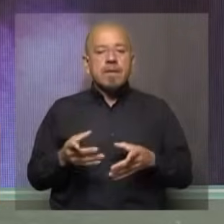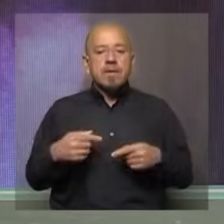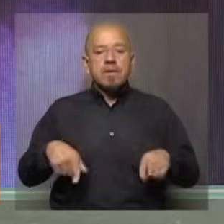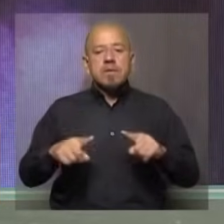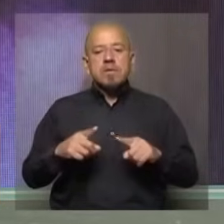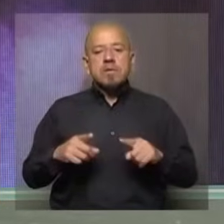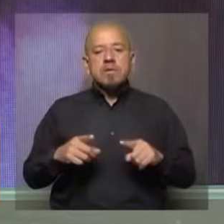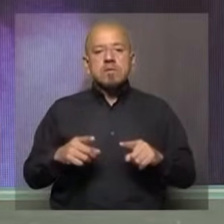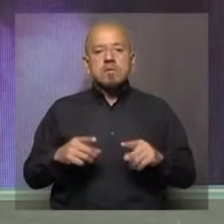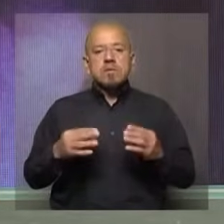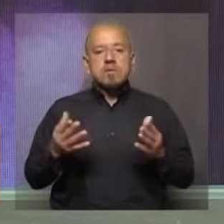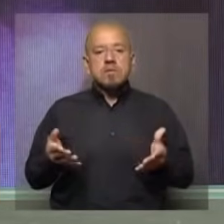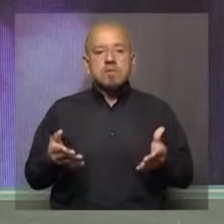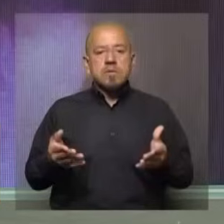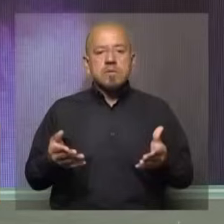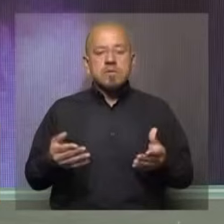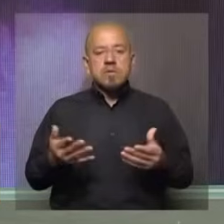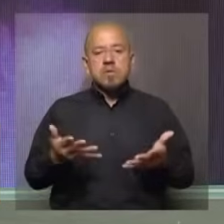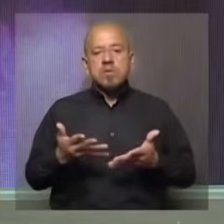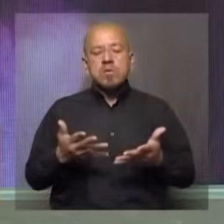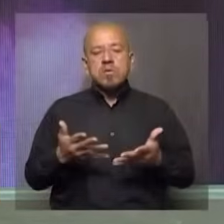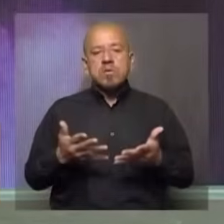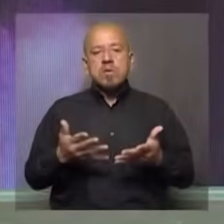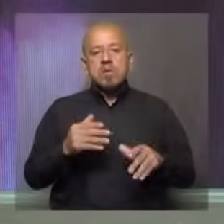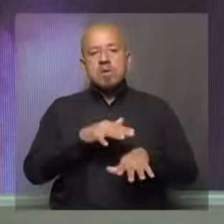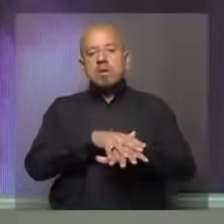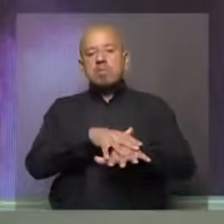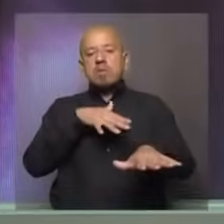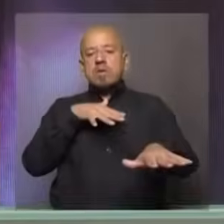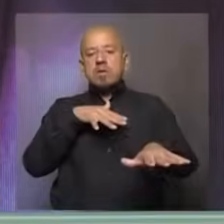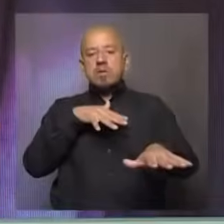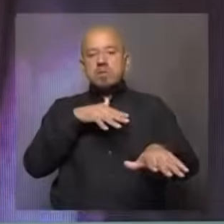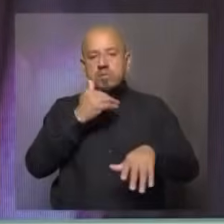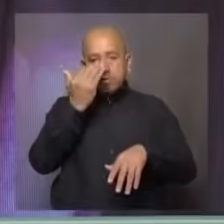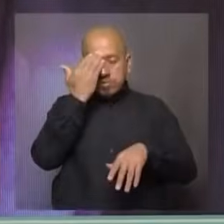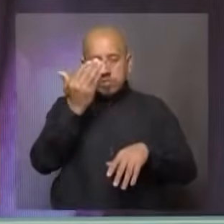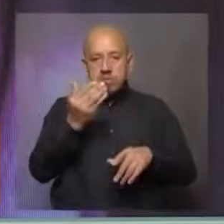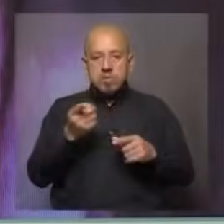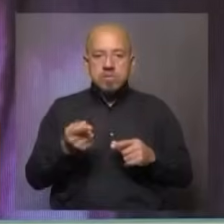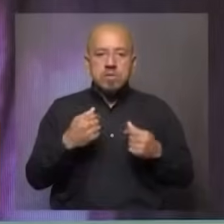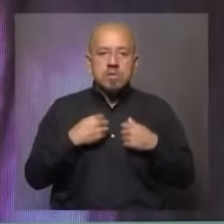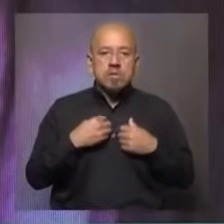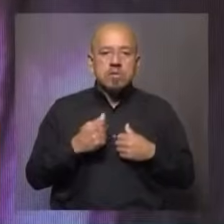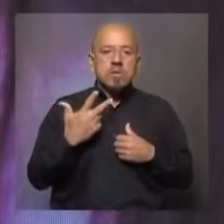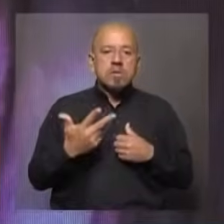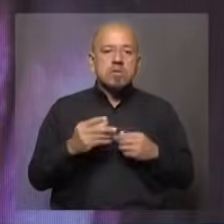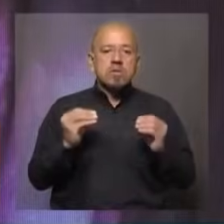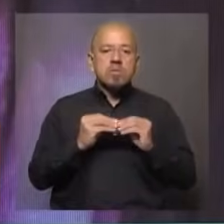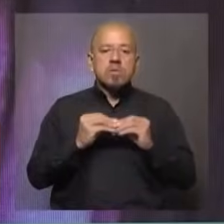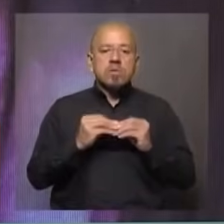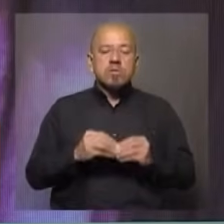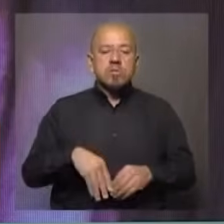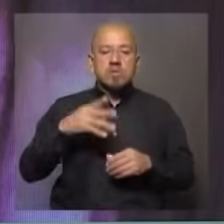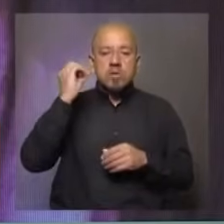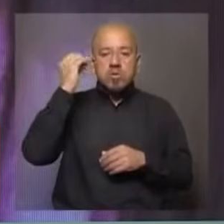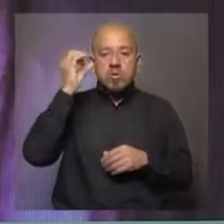aceptación. Voy a estar, y ahora, bueno, el plenario del Frente Amplio nos propone a mí y a 3 compañeros más al Congreso para que